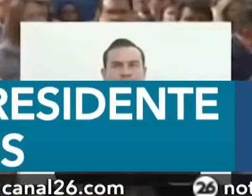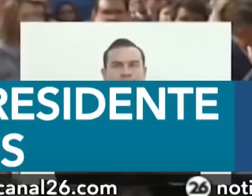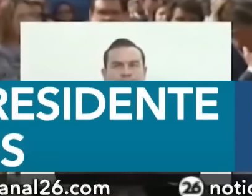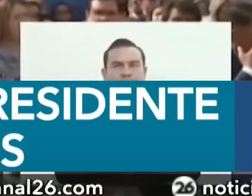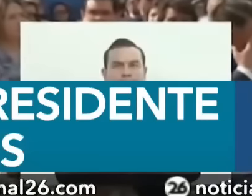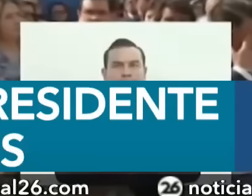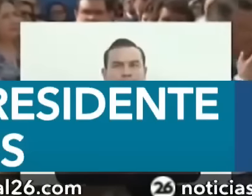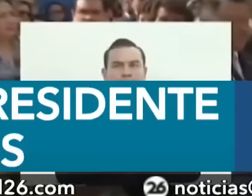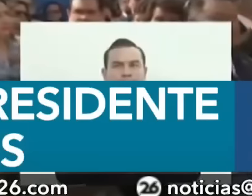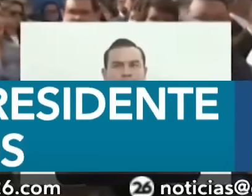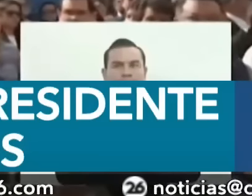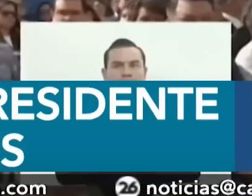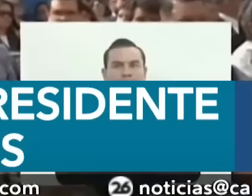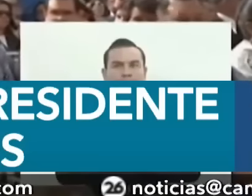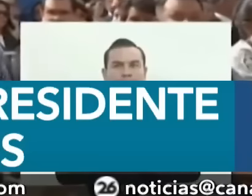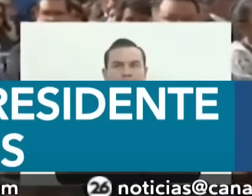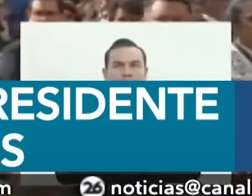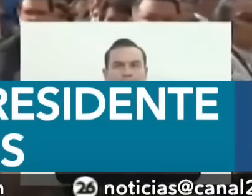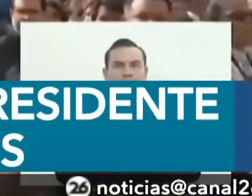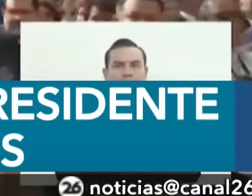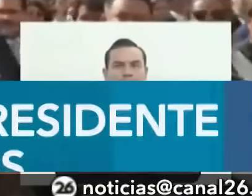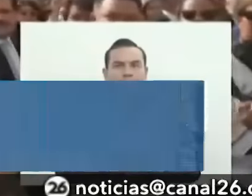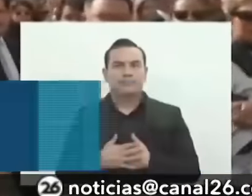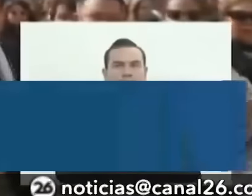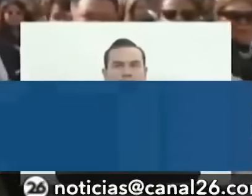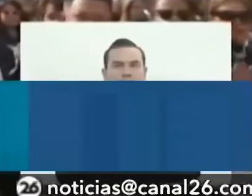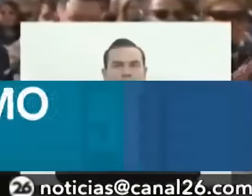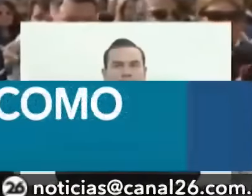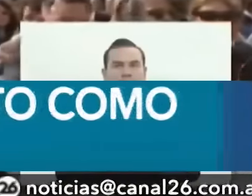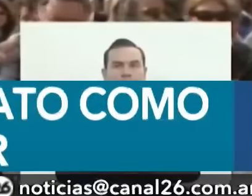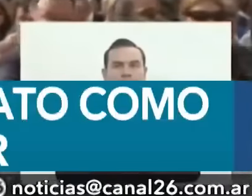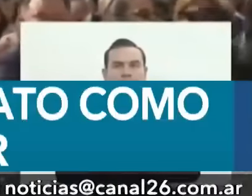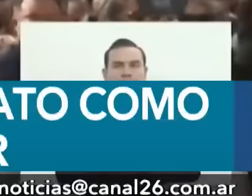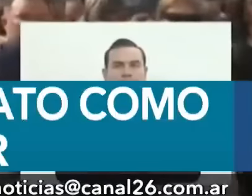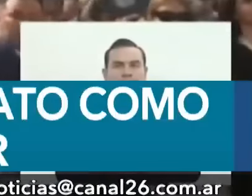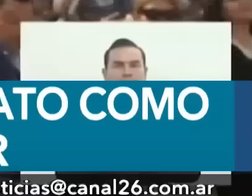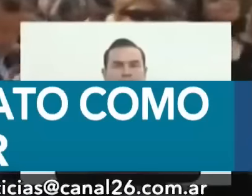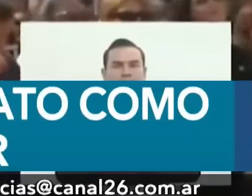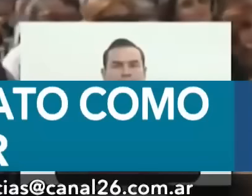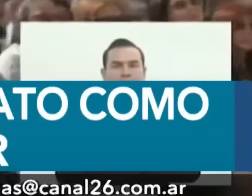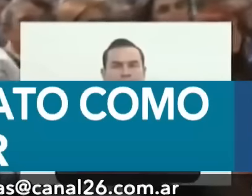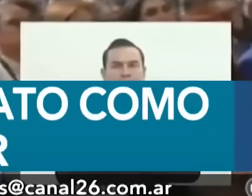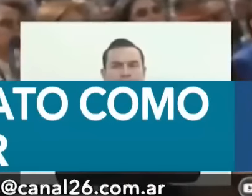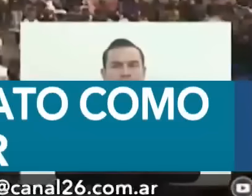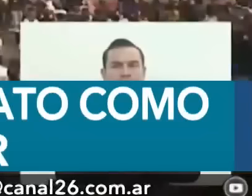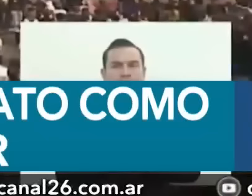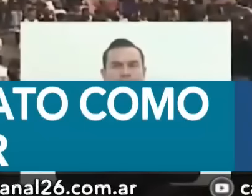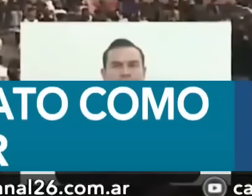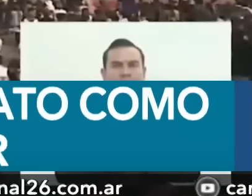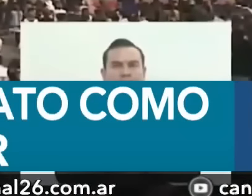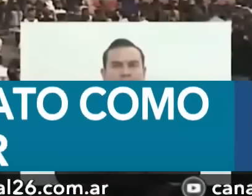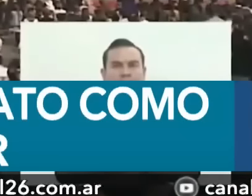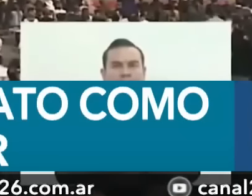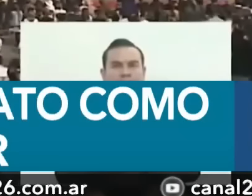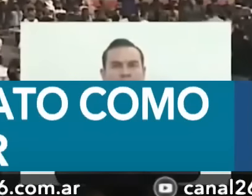Rodrigo Chávez, y la presidenta de Honduras, Xiomara Castro. Además, también van a asistir representantes de Chile, de Uruguay, bueno, ya lo habíamos